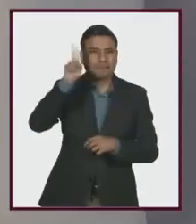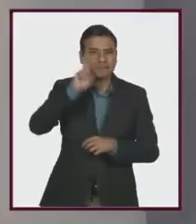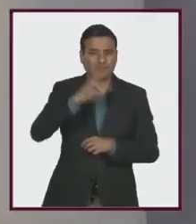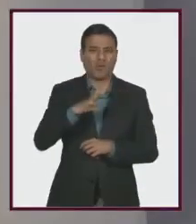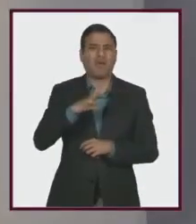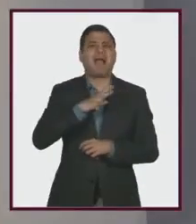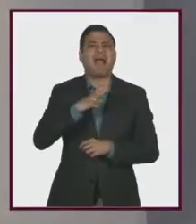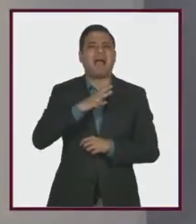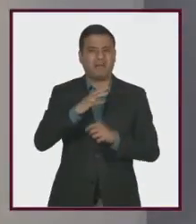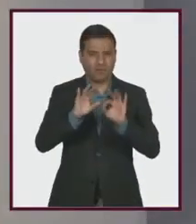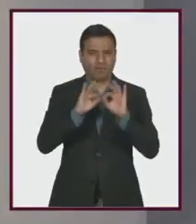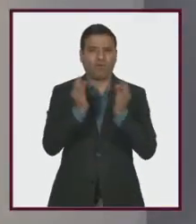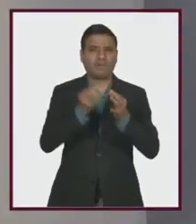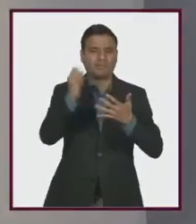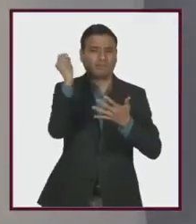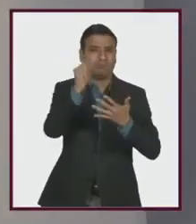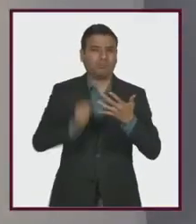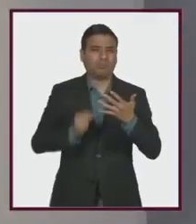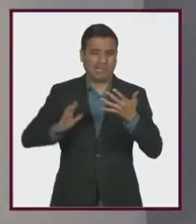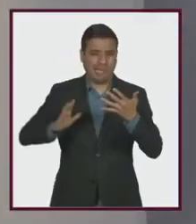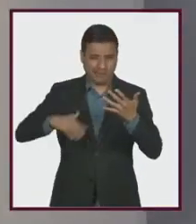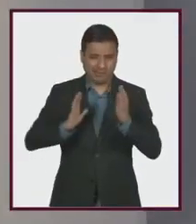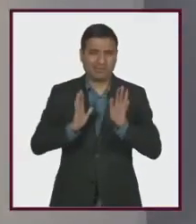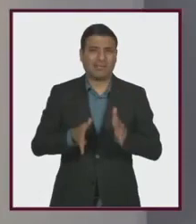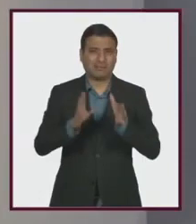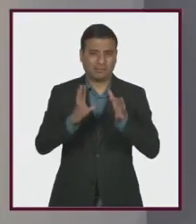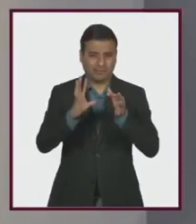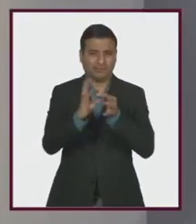que probablemente estamos también